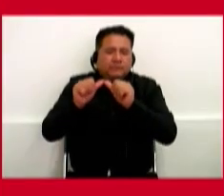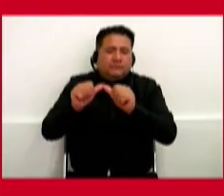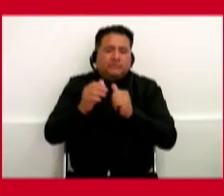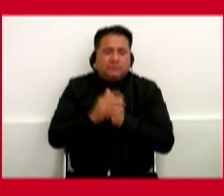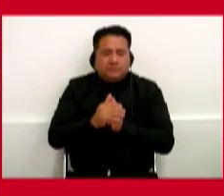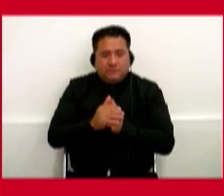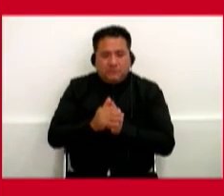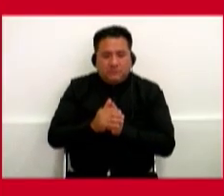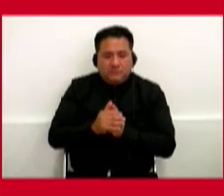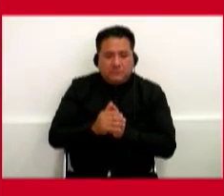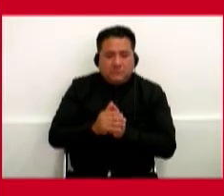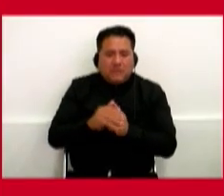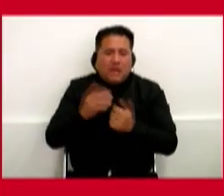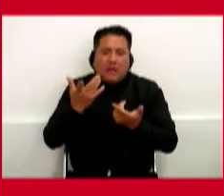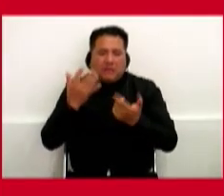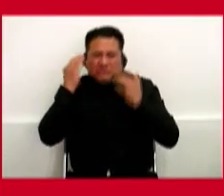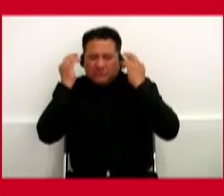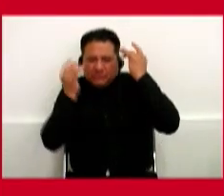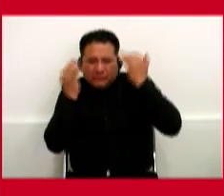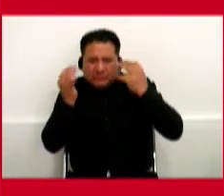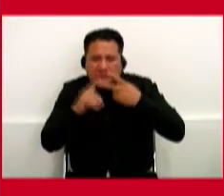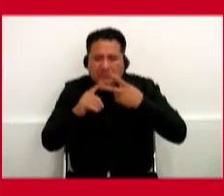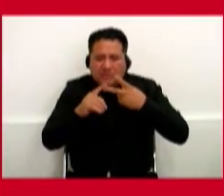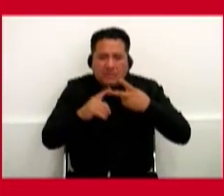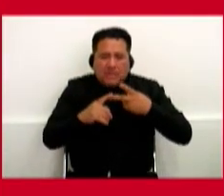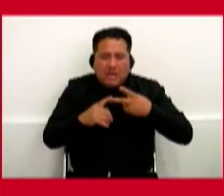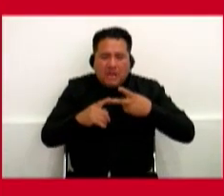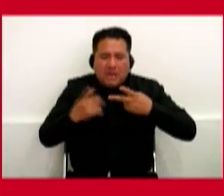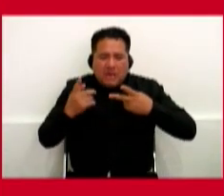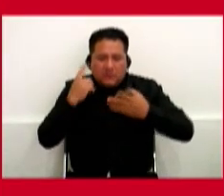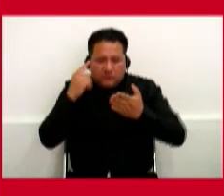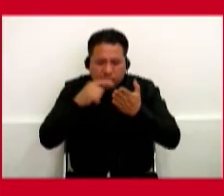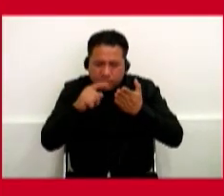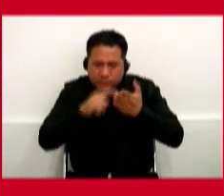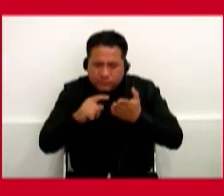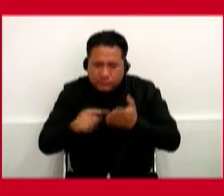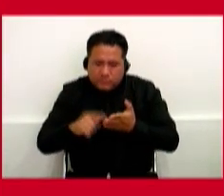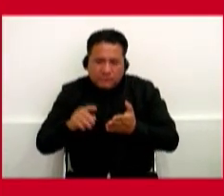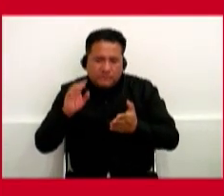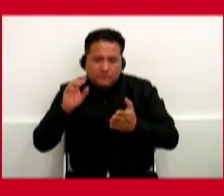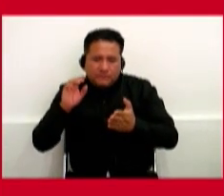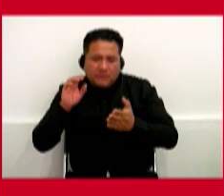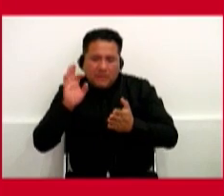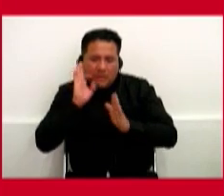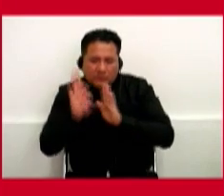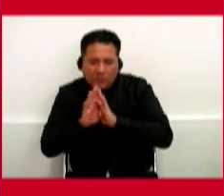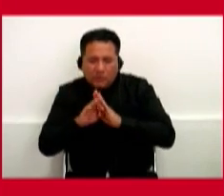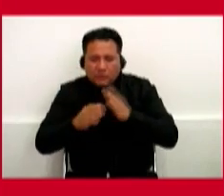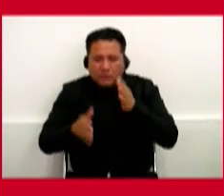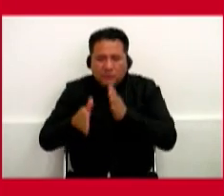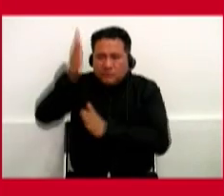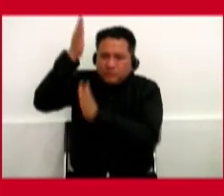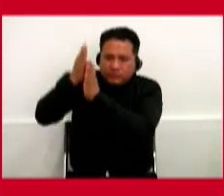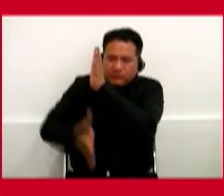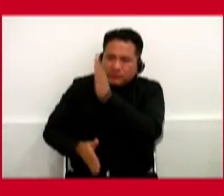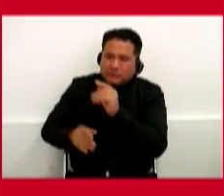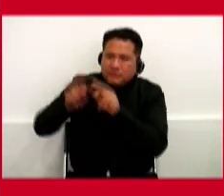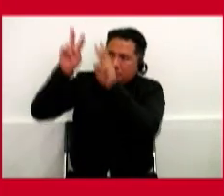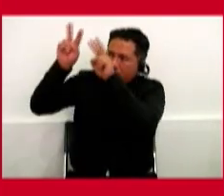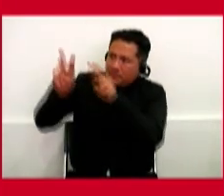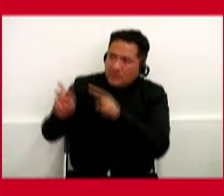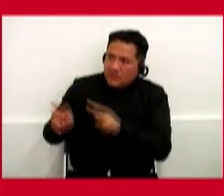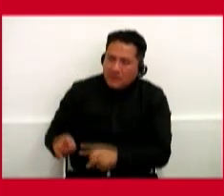la conceptualización, la revisión del modelo geomecánico, las propiedades de los materiales, en primer lugar del medio continuo